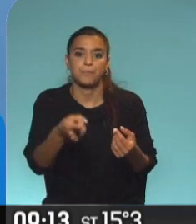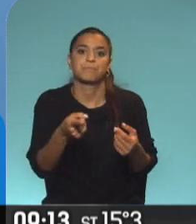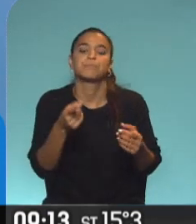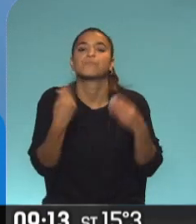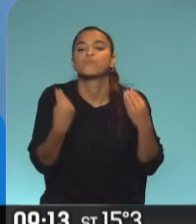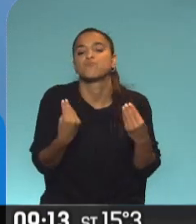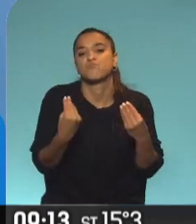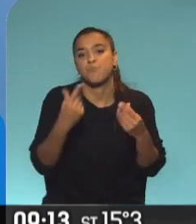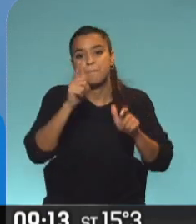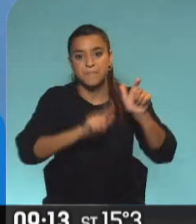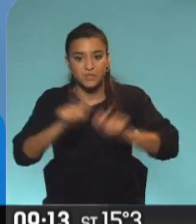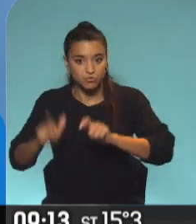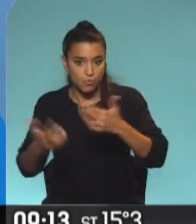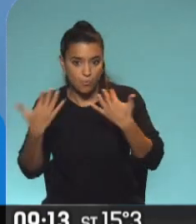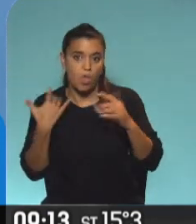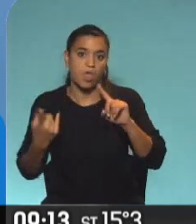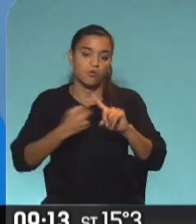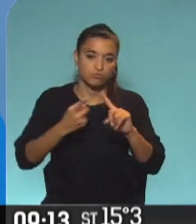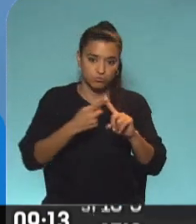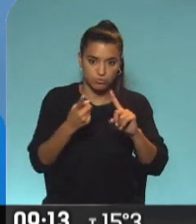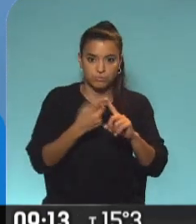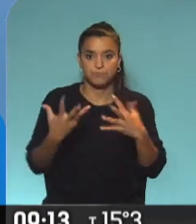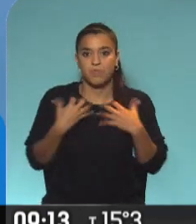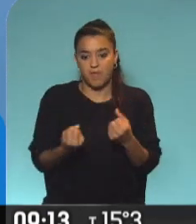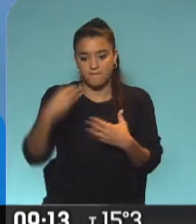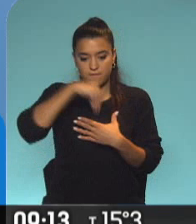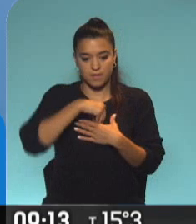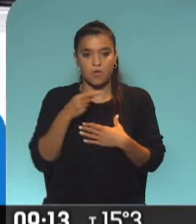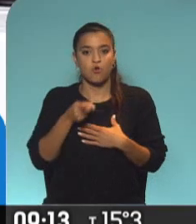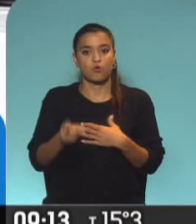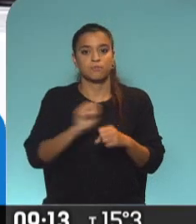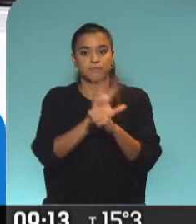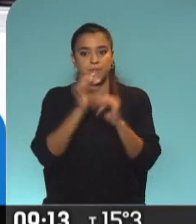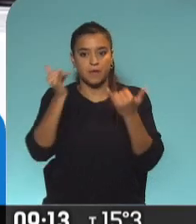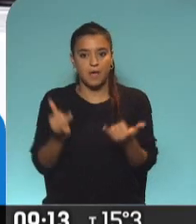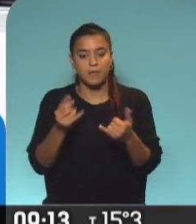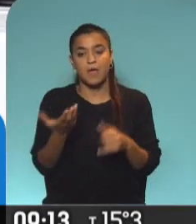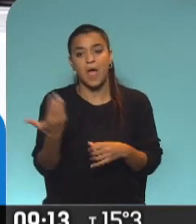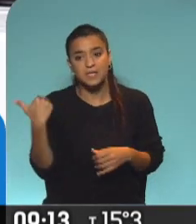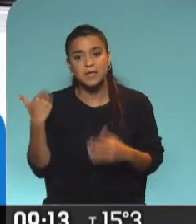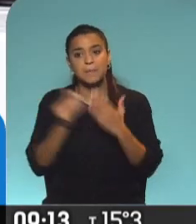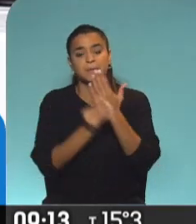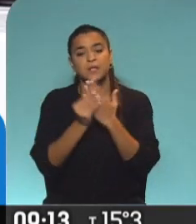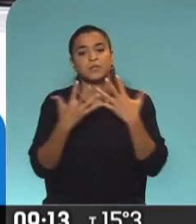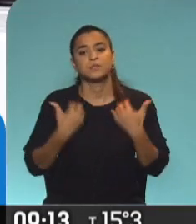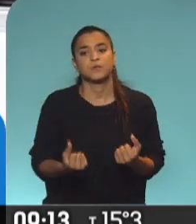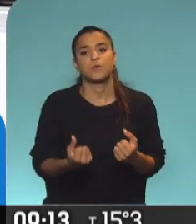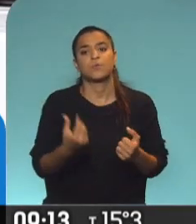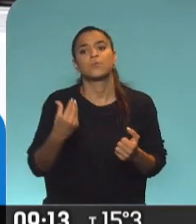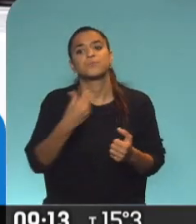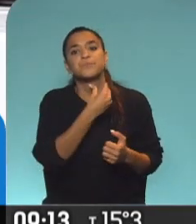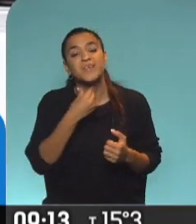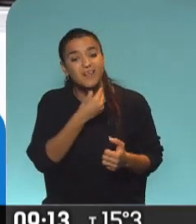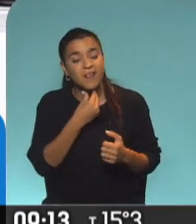proporción de personas que han podido tener contacto y tengan anticuerpos contra coronavirus. En el día de ayer, el ministro de Salud de la Nación, Ginés